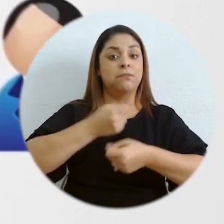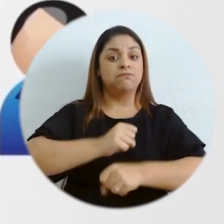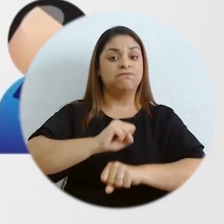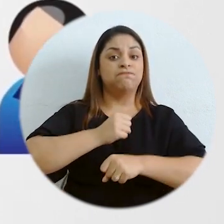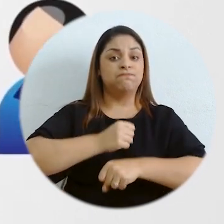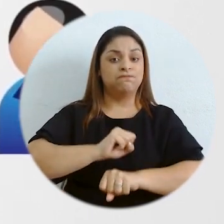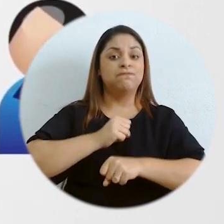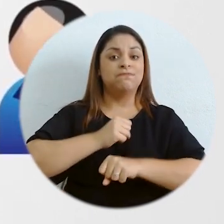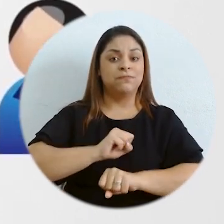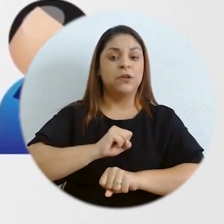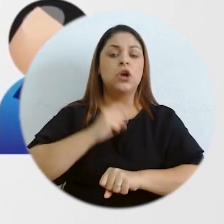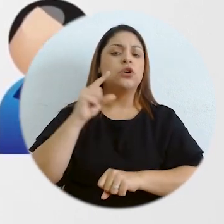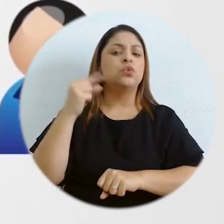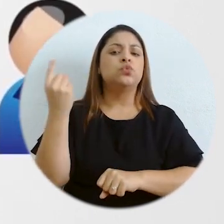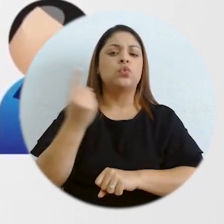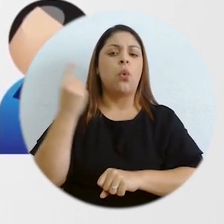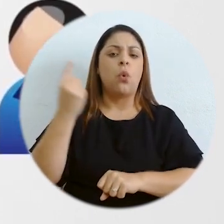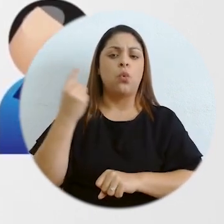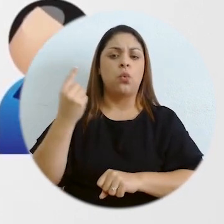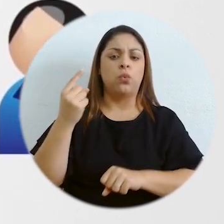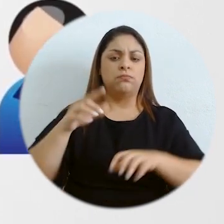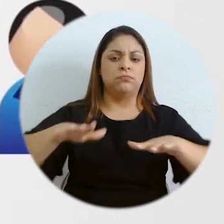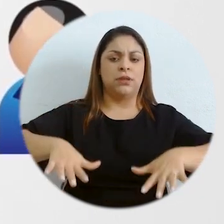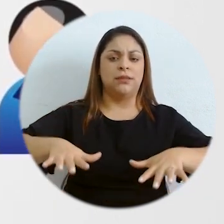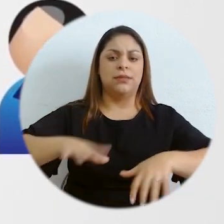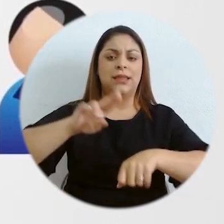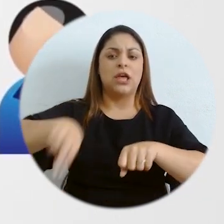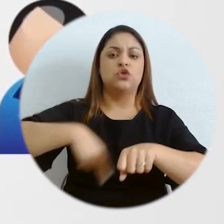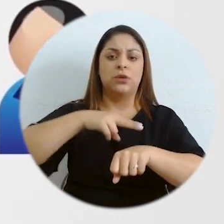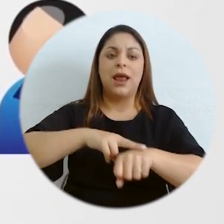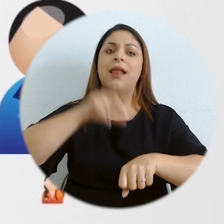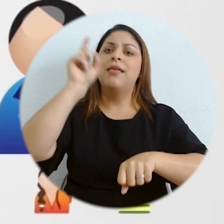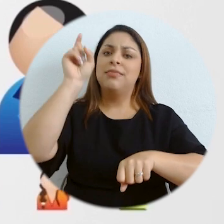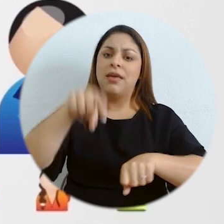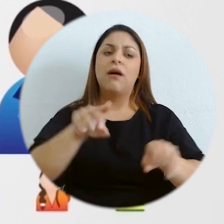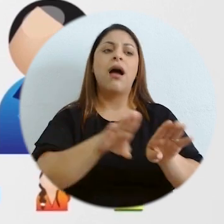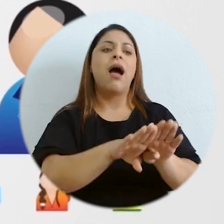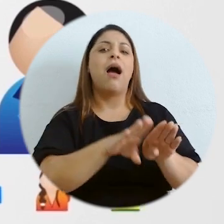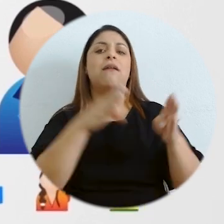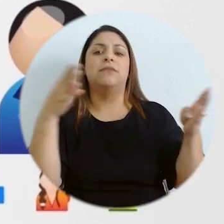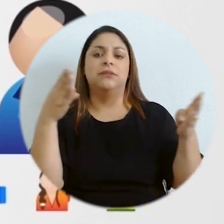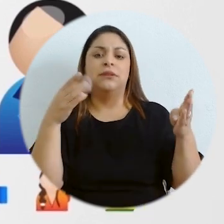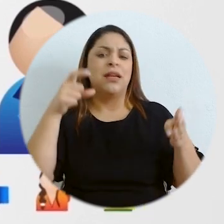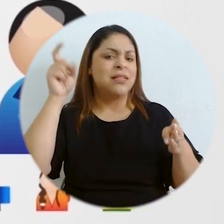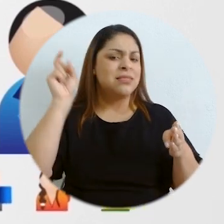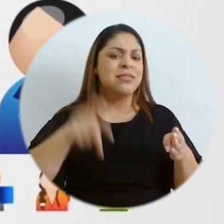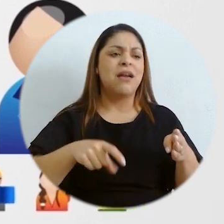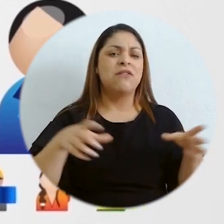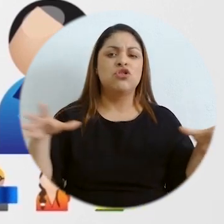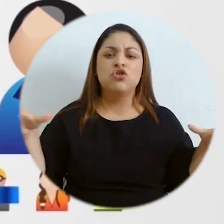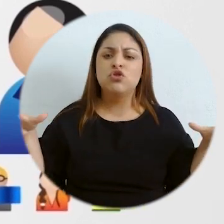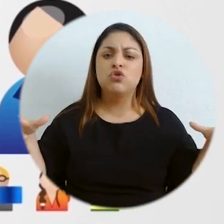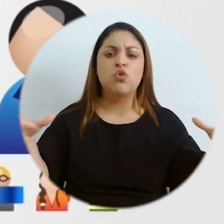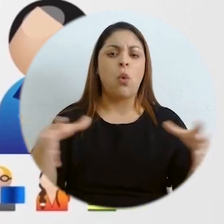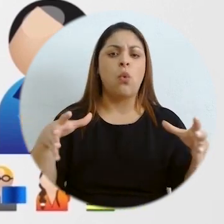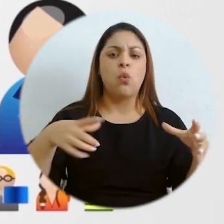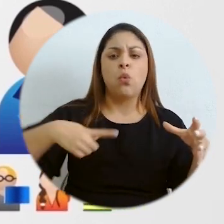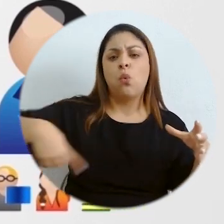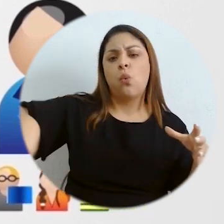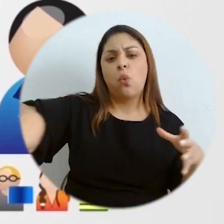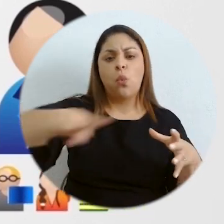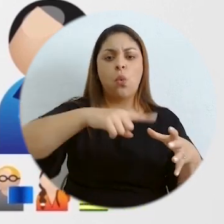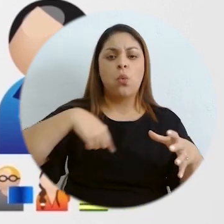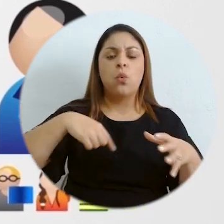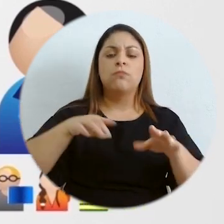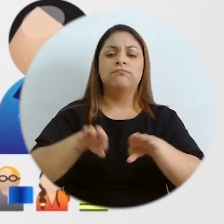gobiernos locales, no solo el nivel nacional, sino los gobiernos locales también hay que empoderarlos en la apertura. Hay que generar un ecosistema. Y